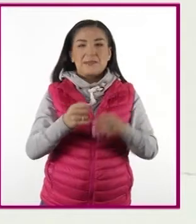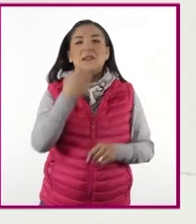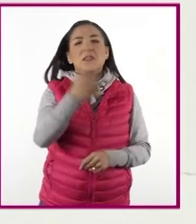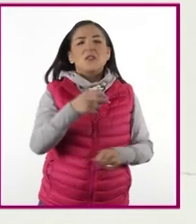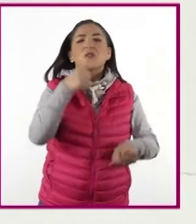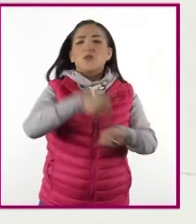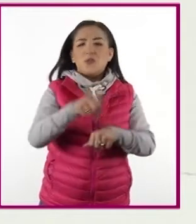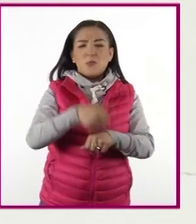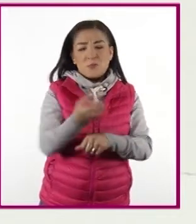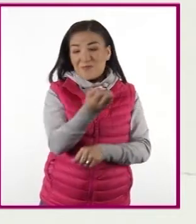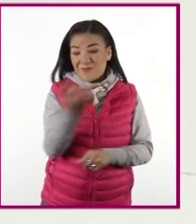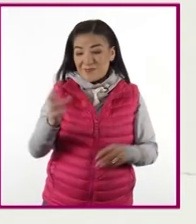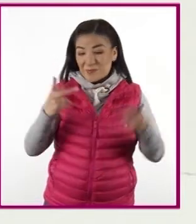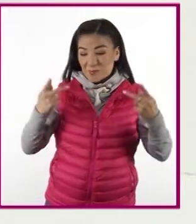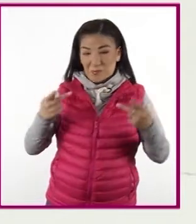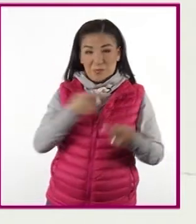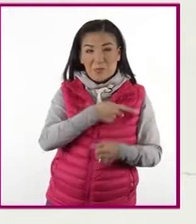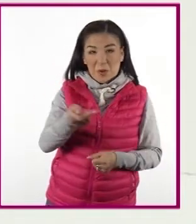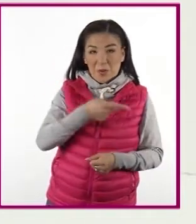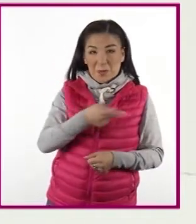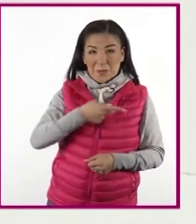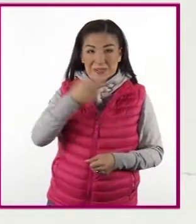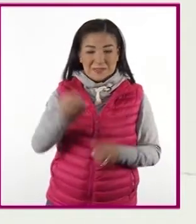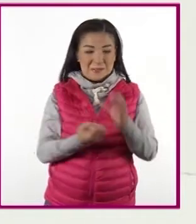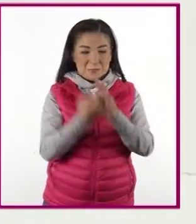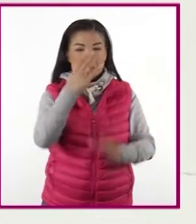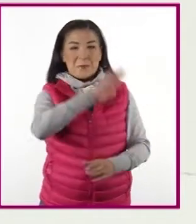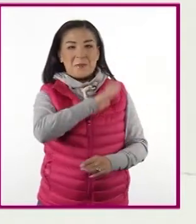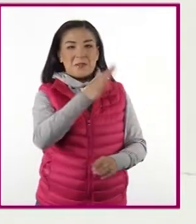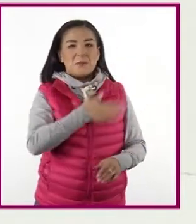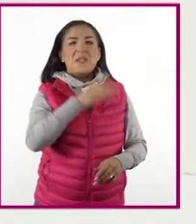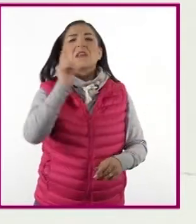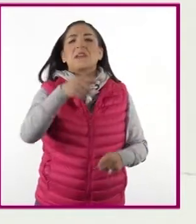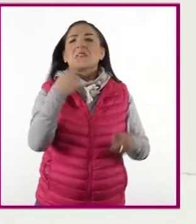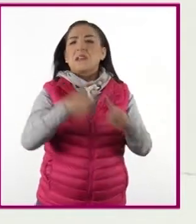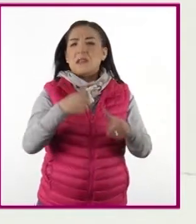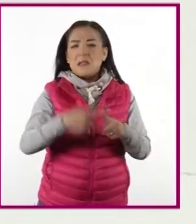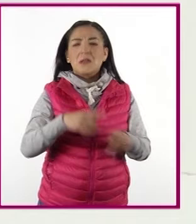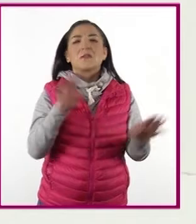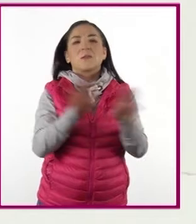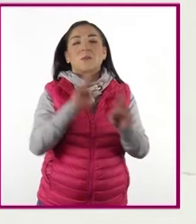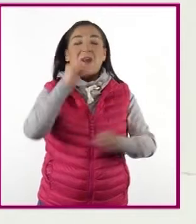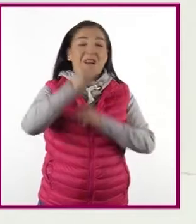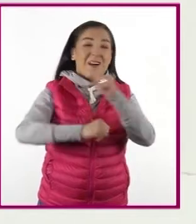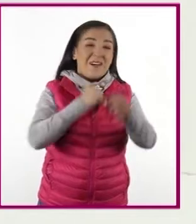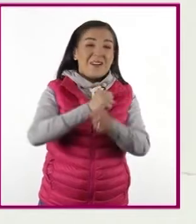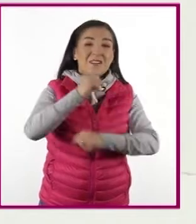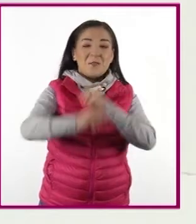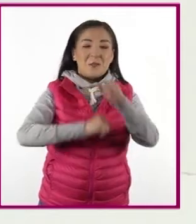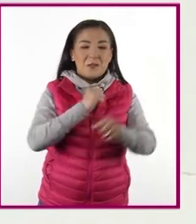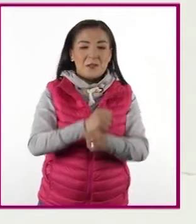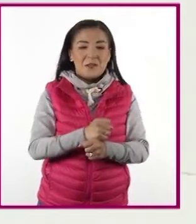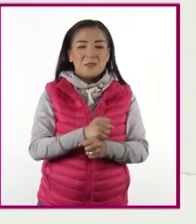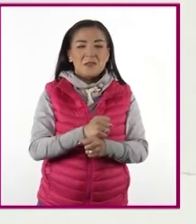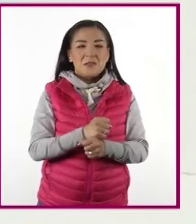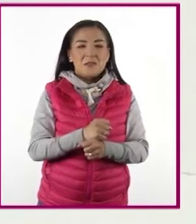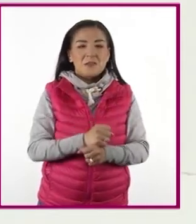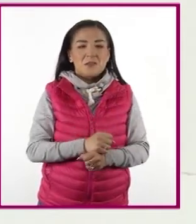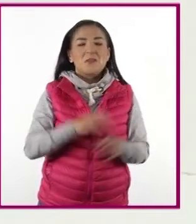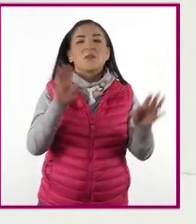de los pobres de la Nueva España venían de aquellos sectores de la sociedad que, con los años, habían